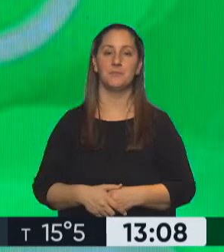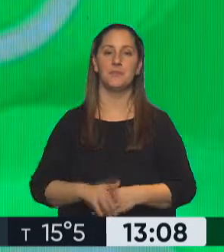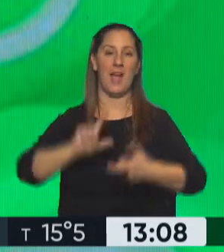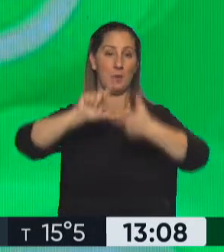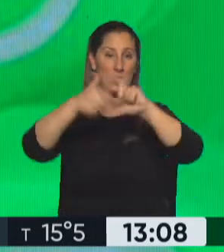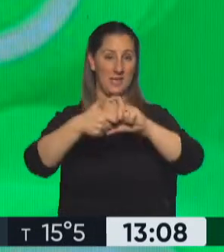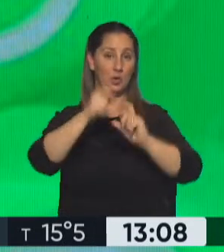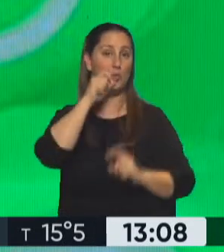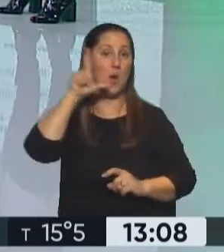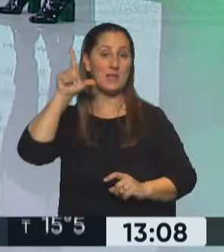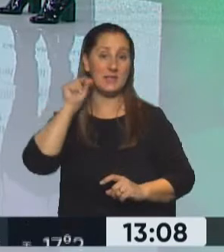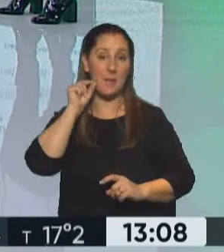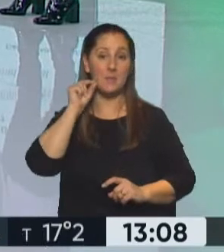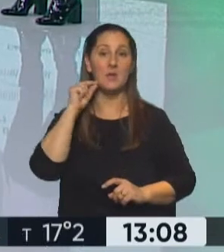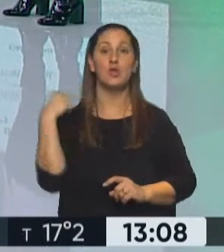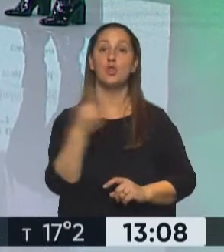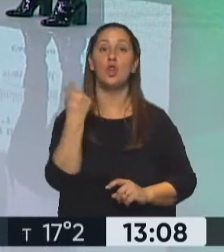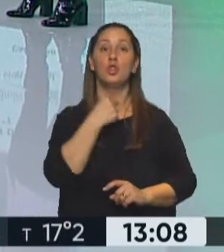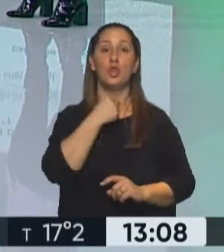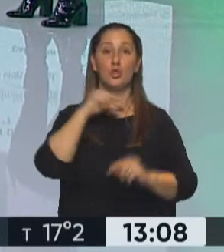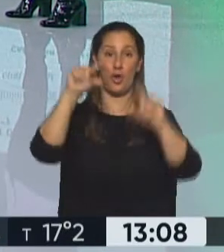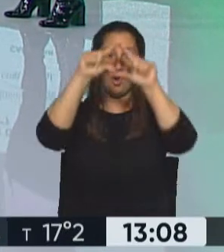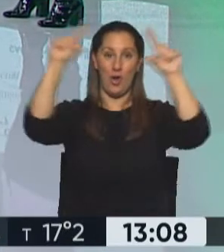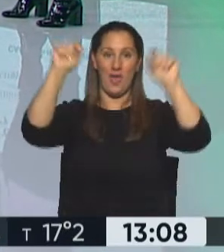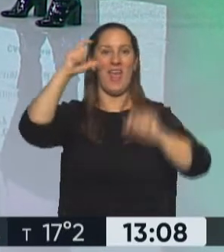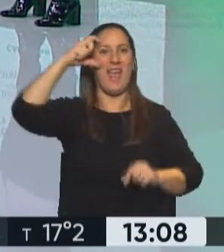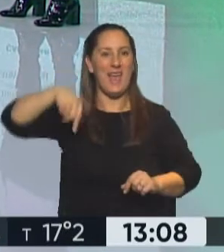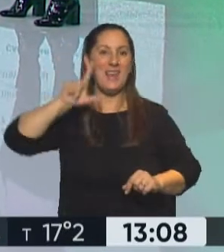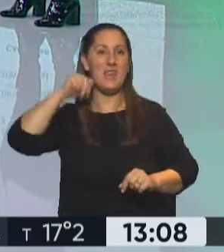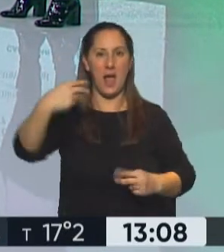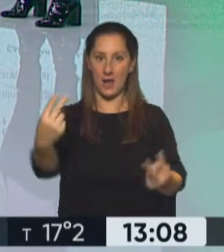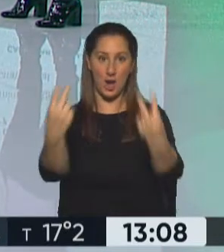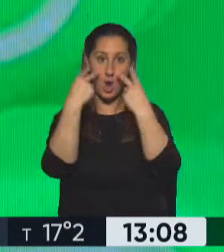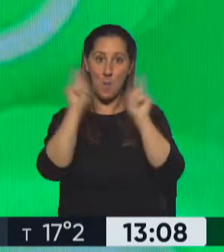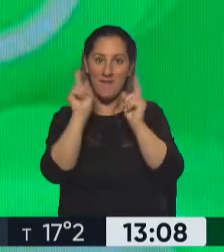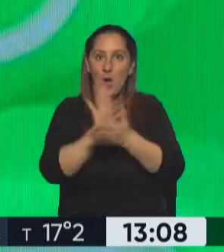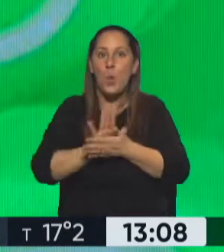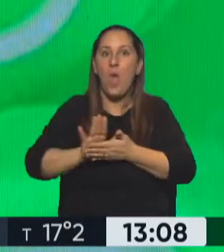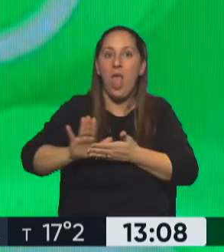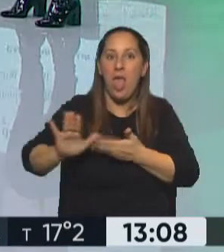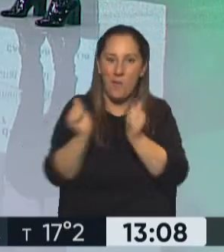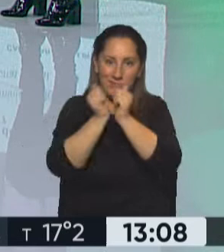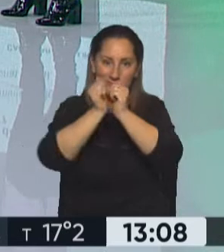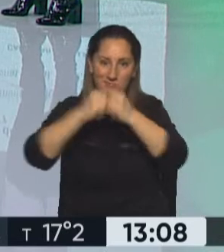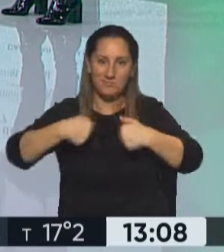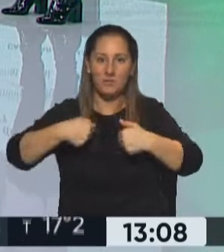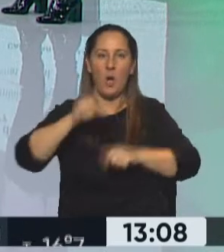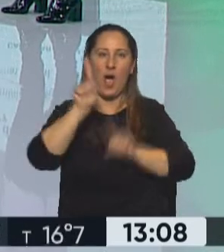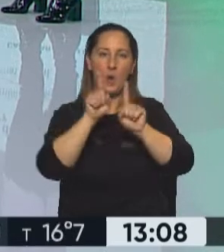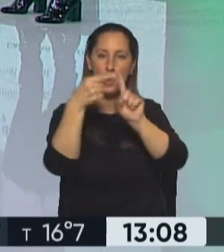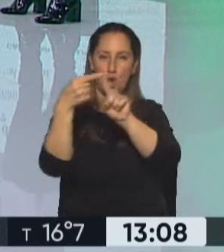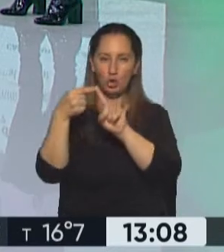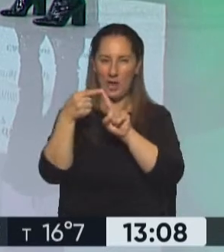actualización de WhatsApp. Si queremos ocultar el estado en línea, que nadie nos vea en línea, y esto sí es nuevo, ocultarlo también para algunos contactos,